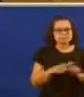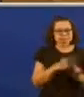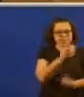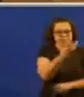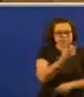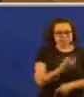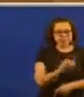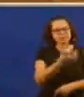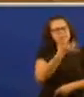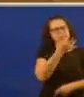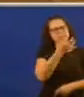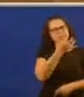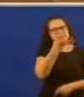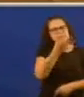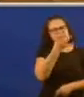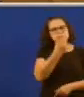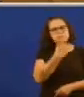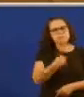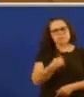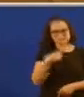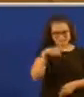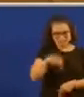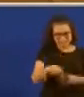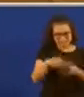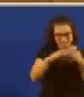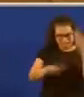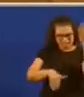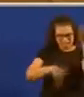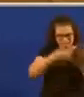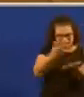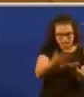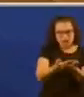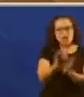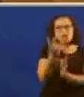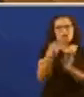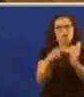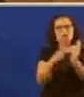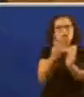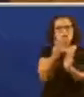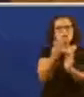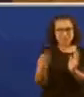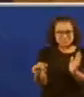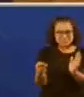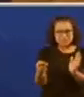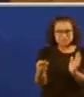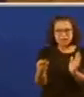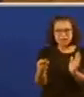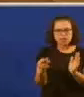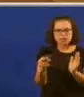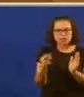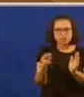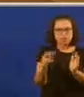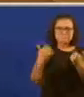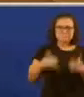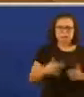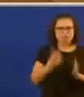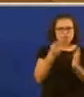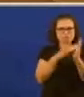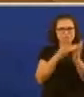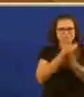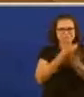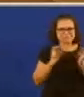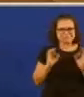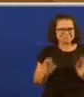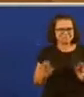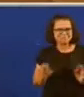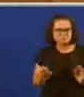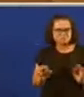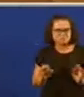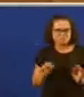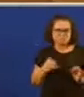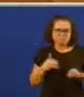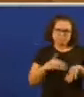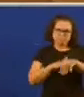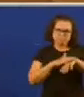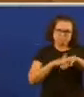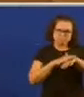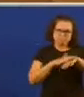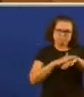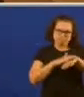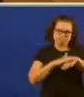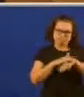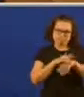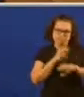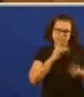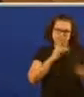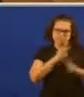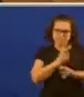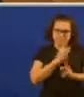aquí a 2020 está reflexado no espello deste ano. Mire, permítame que lhe mostre o que leva pasado